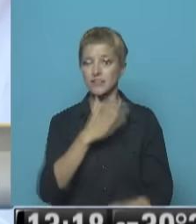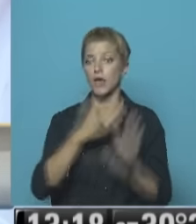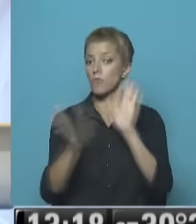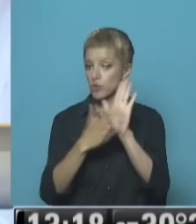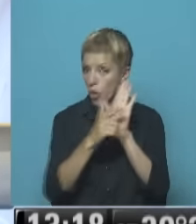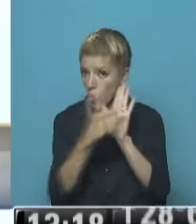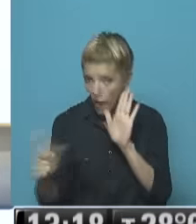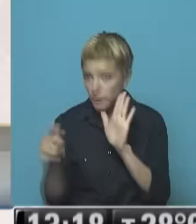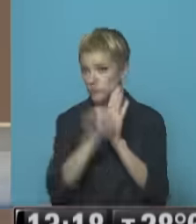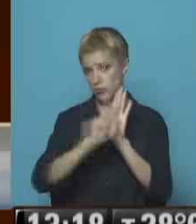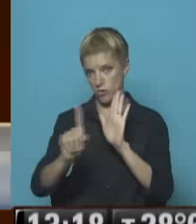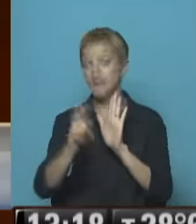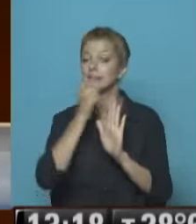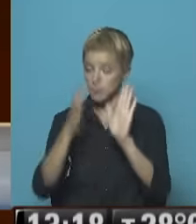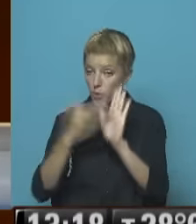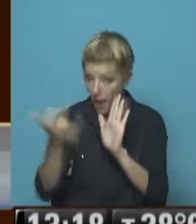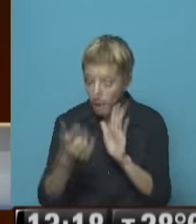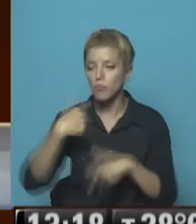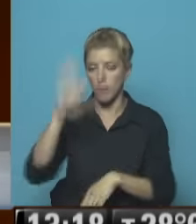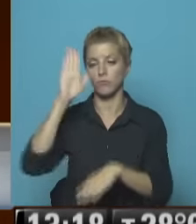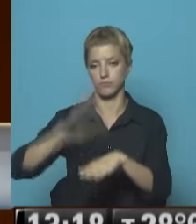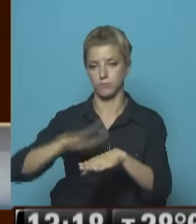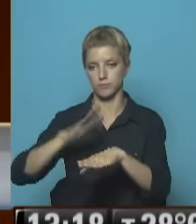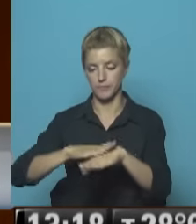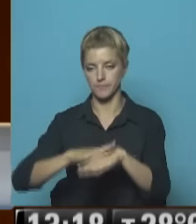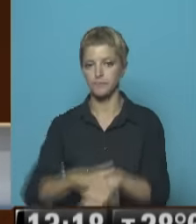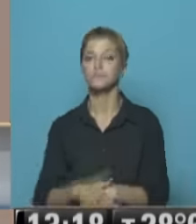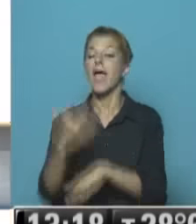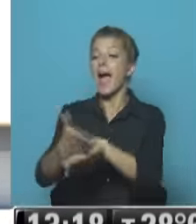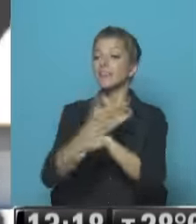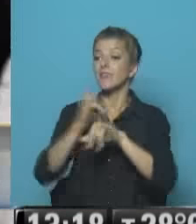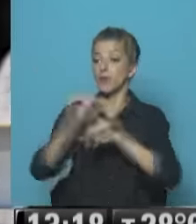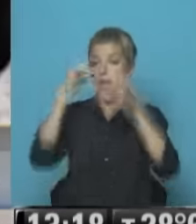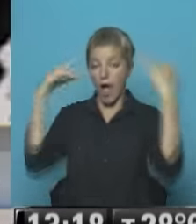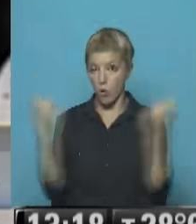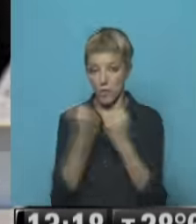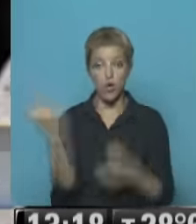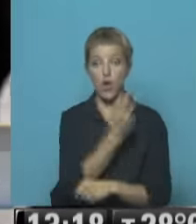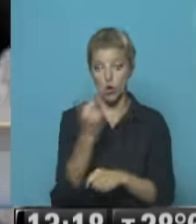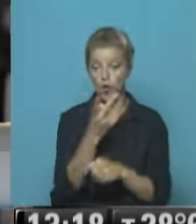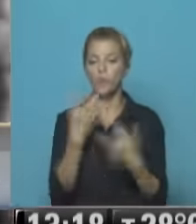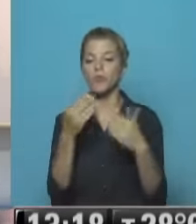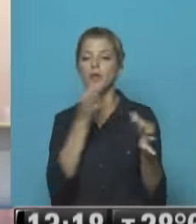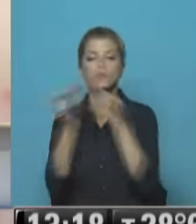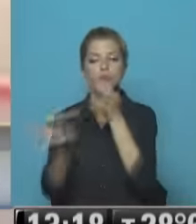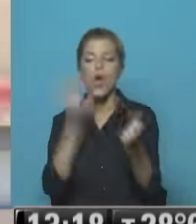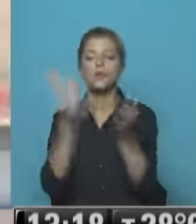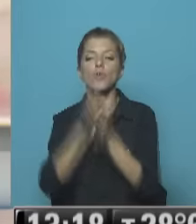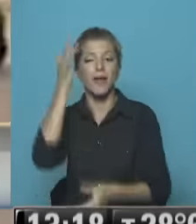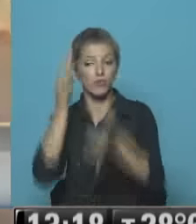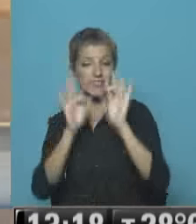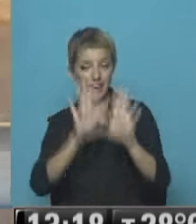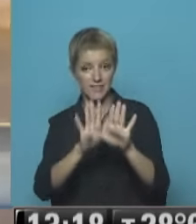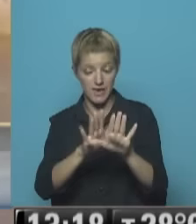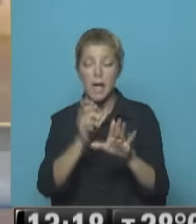fundamento ni fórmula de juicio. Poco antes de anunciar el acuerdo, las partes pudieron establecer este mecanismo de justicia para los